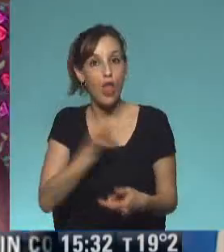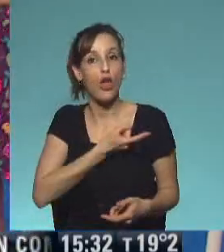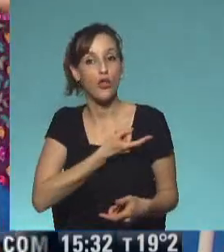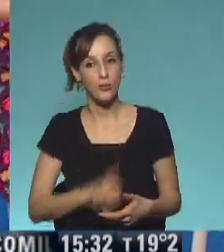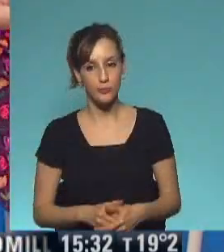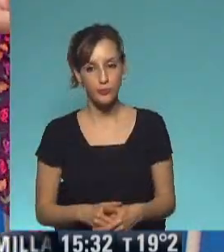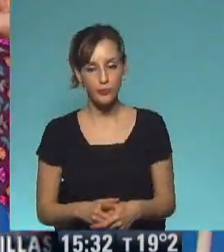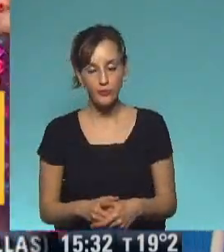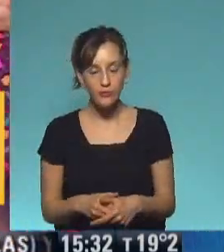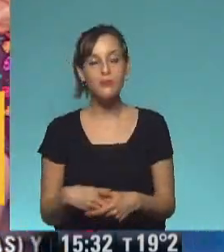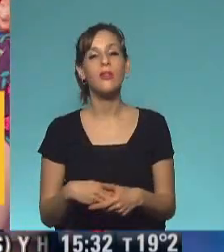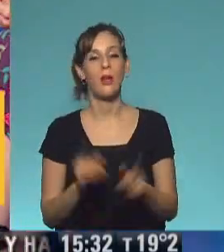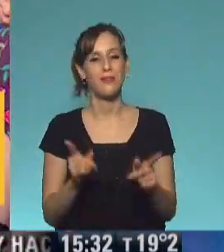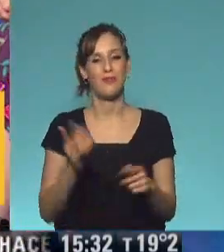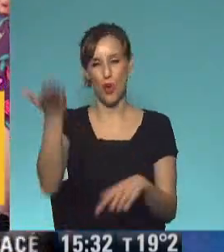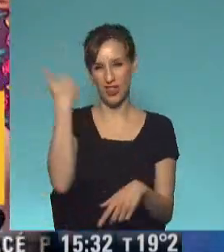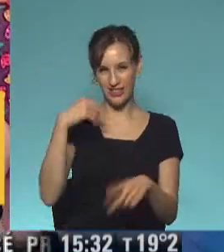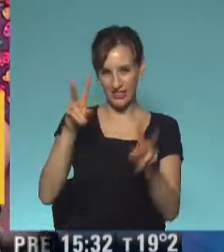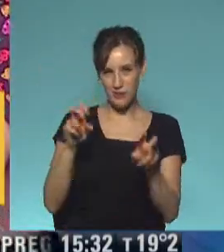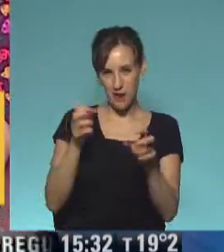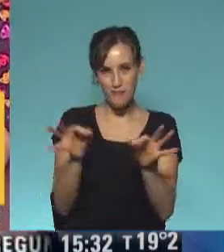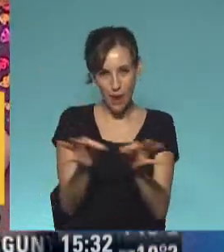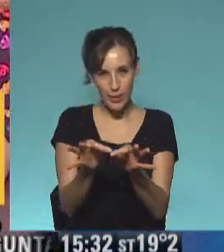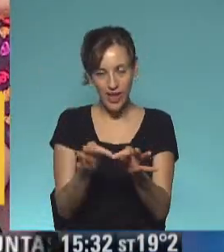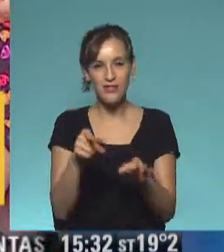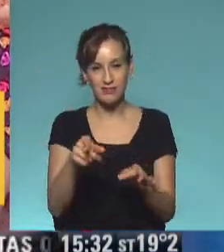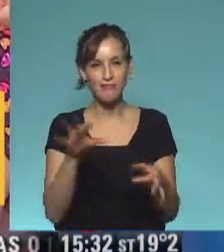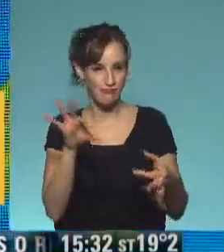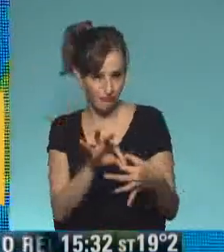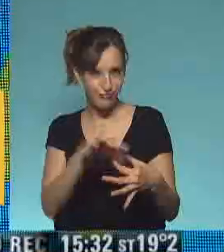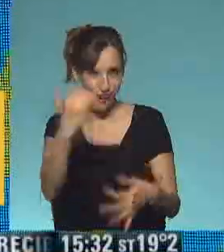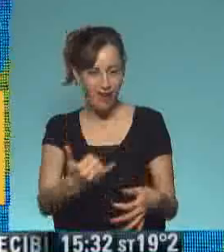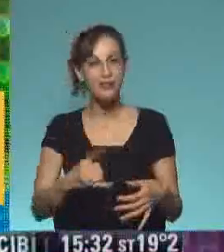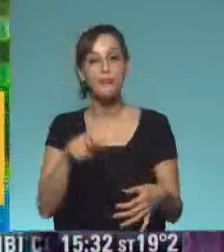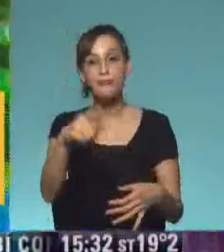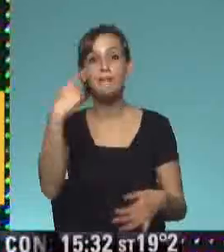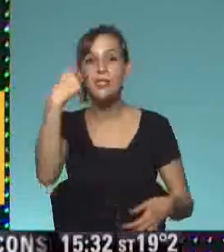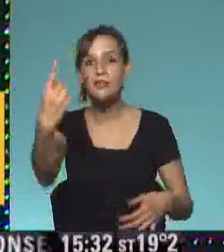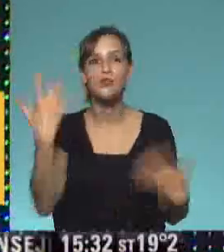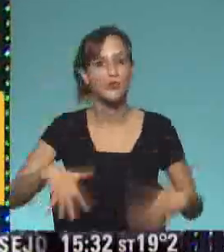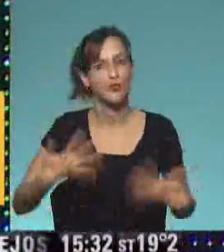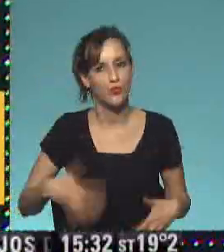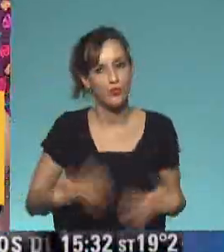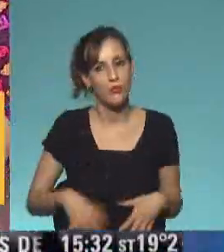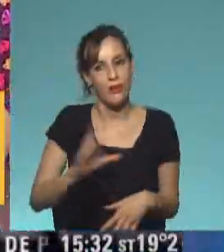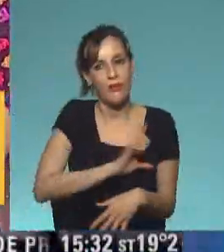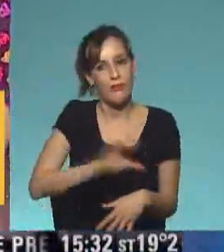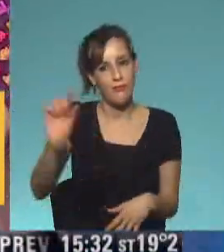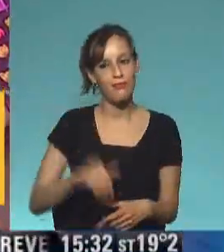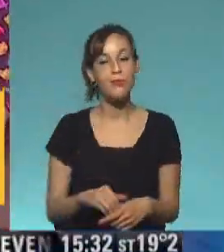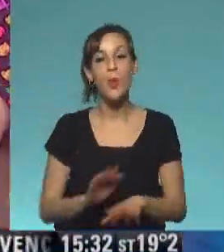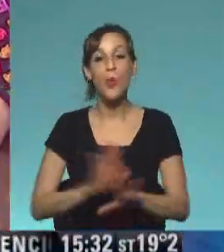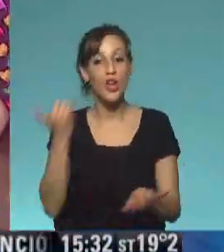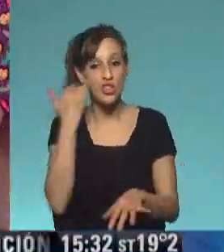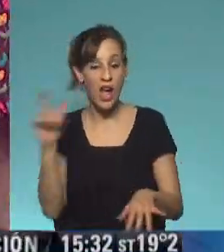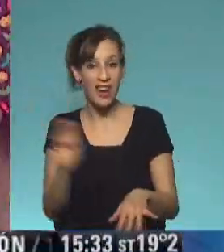habíamos visto cuando vimos la guerra de las Malvinas, todo eso. Claro. Ahí está. Perfecto. Hay que cruzar todo el mar para llegar a Inglaterra. Bueno, nos tenemos que